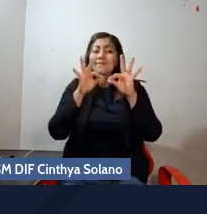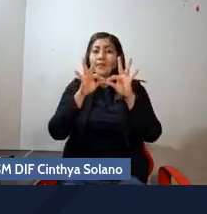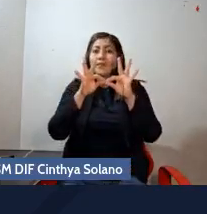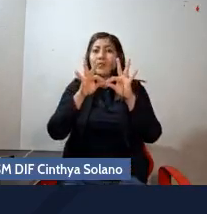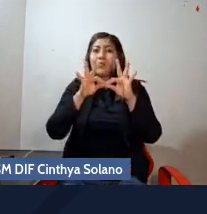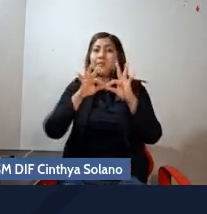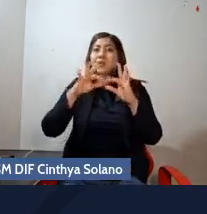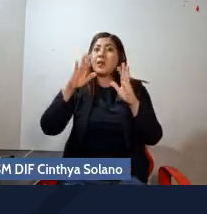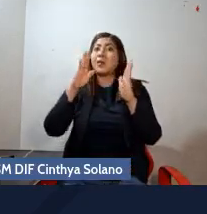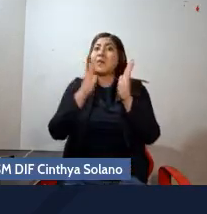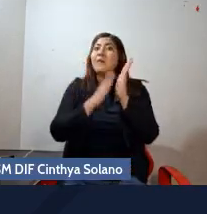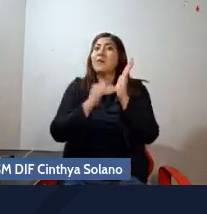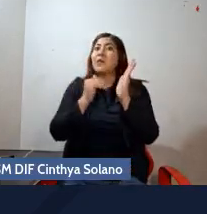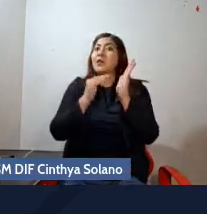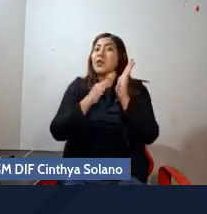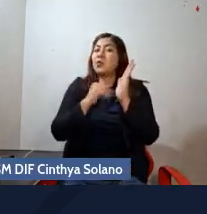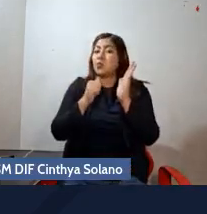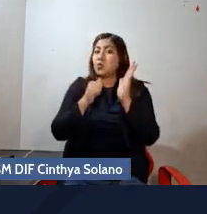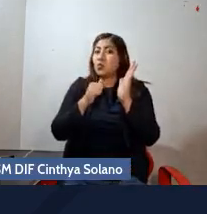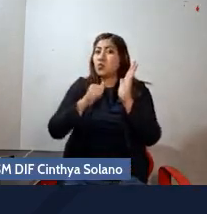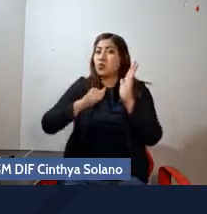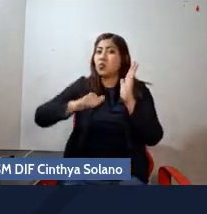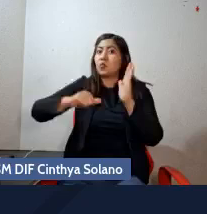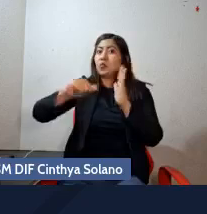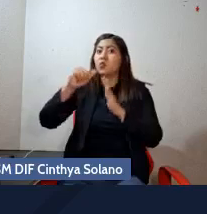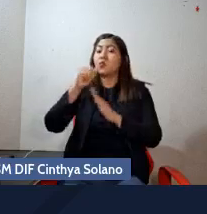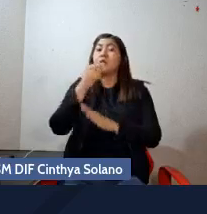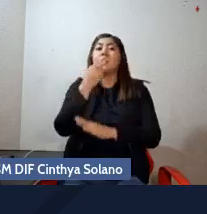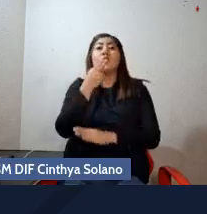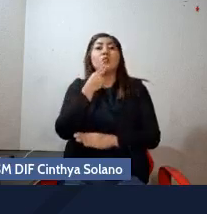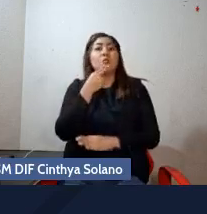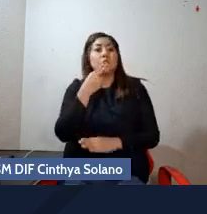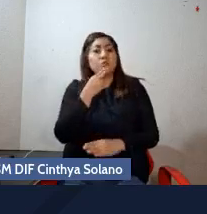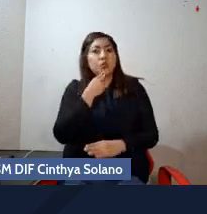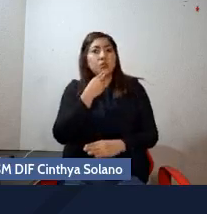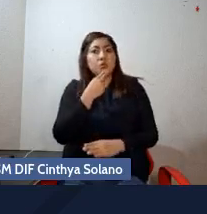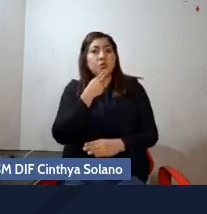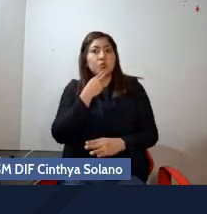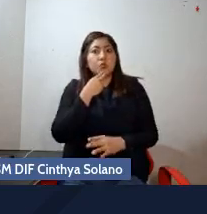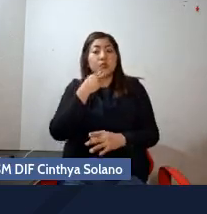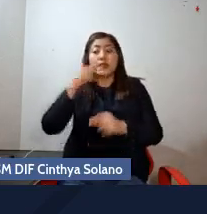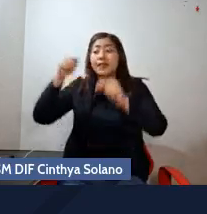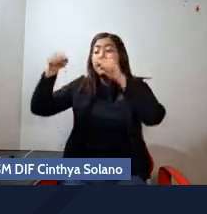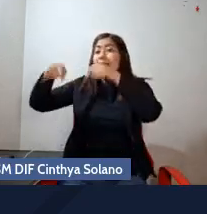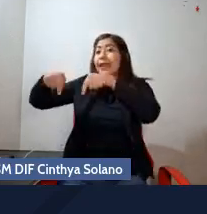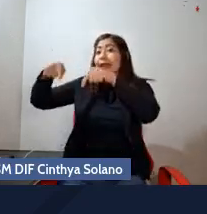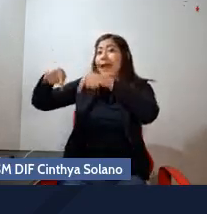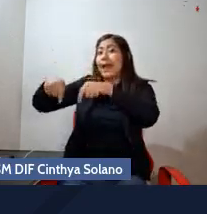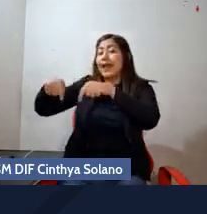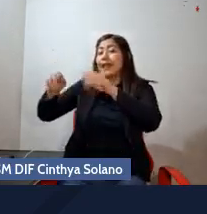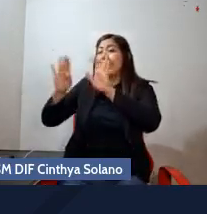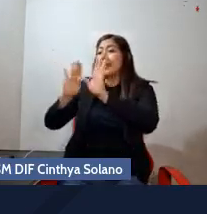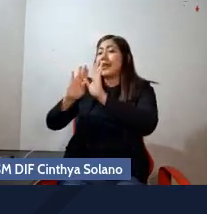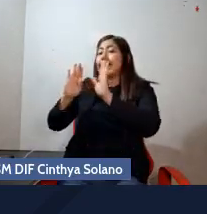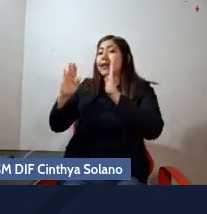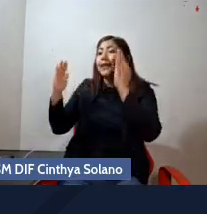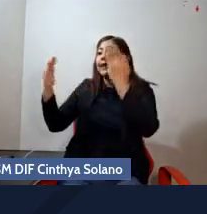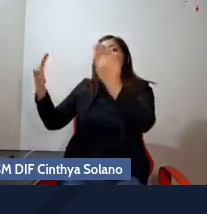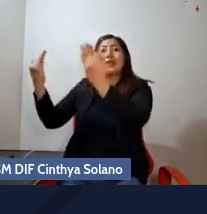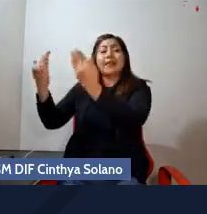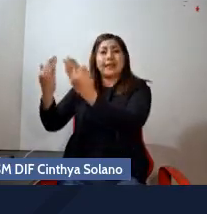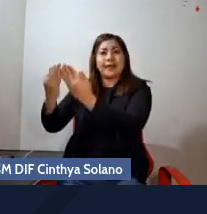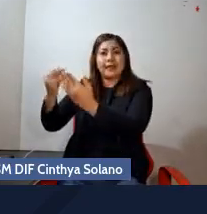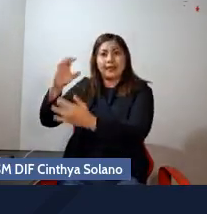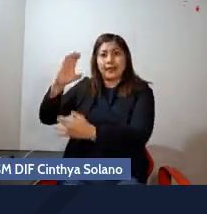deben utilizar, se utilizan en la casilla. No es correcto que nos los llevemos. Podemos